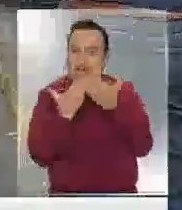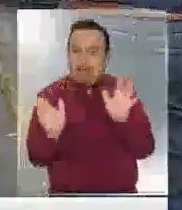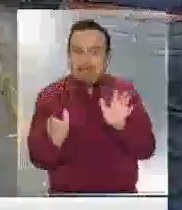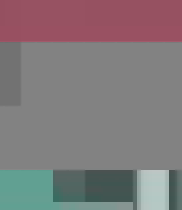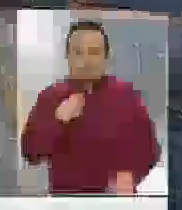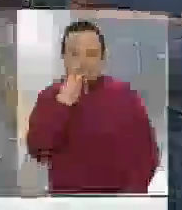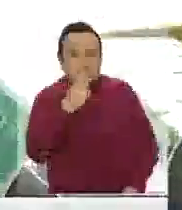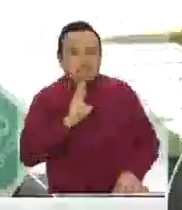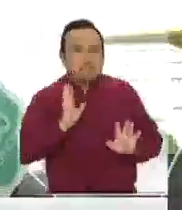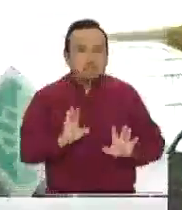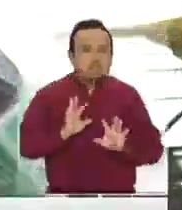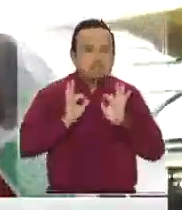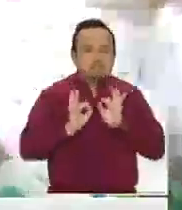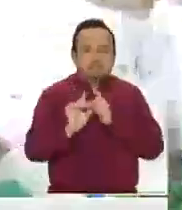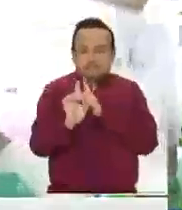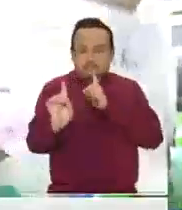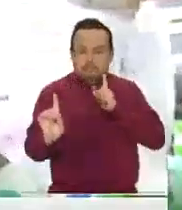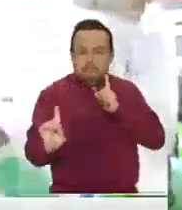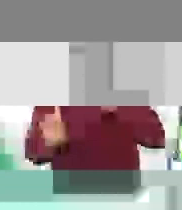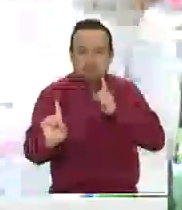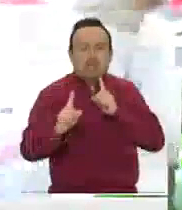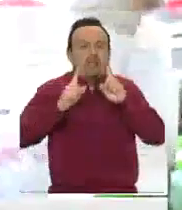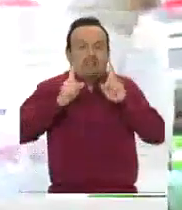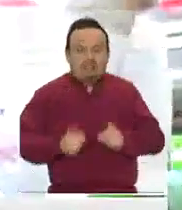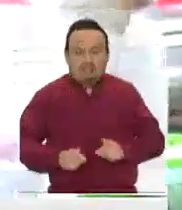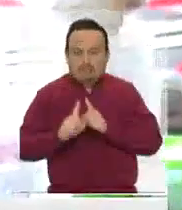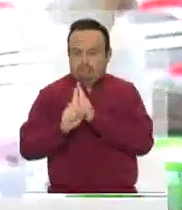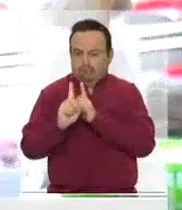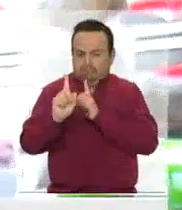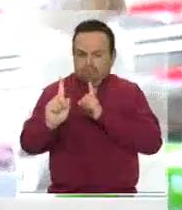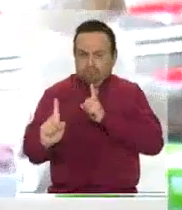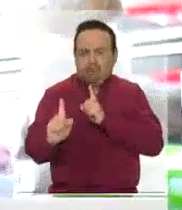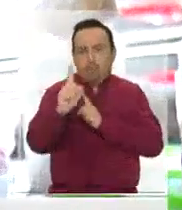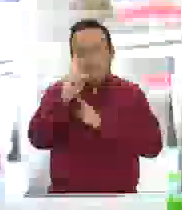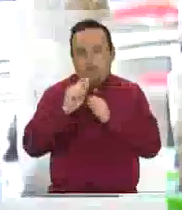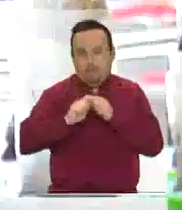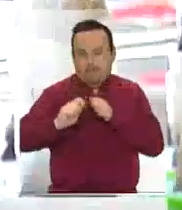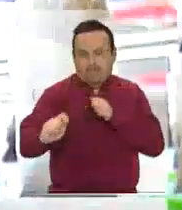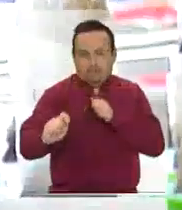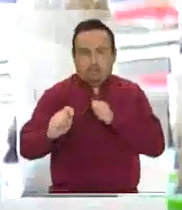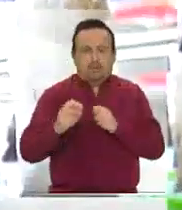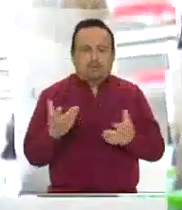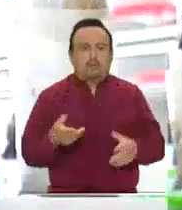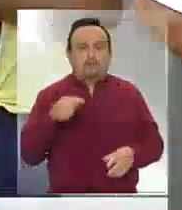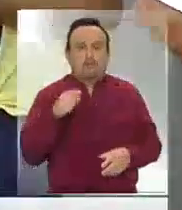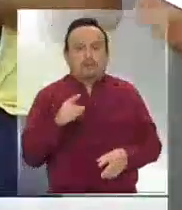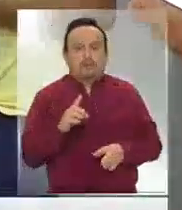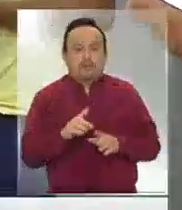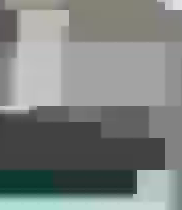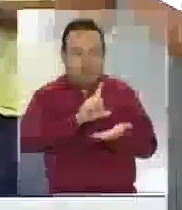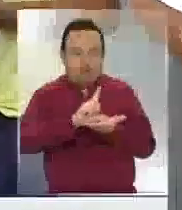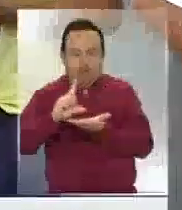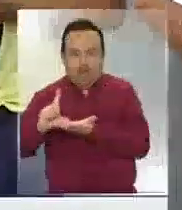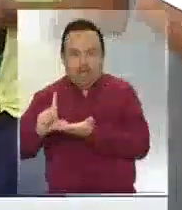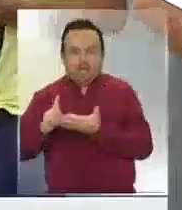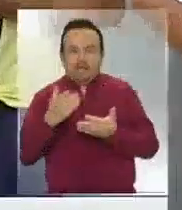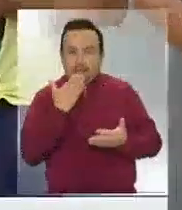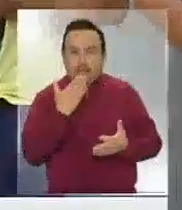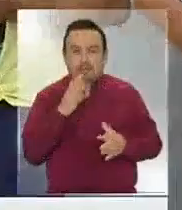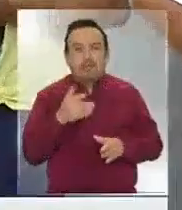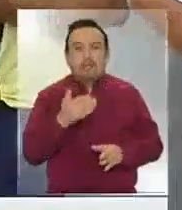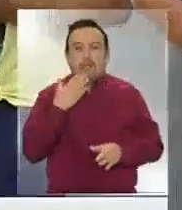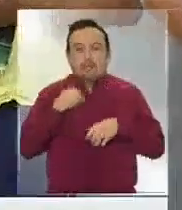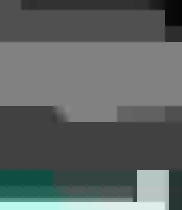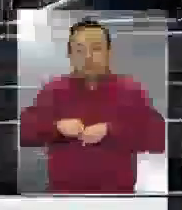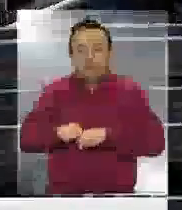más despejadas. Distancia. Tiene que estar separado un metro, puesto y puesto. Pasa lo mismo al interior de